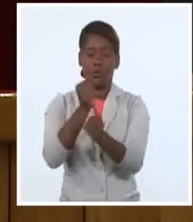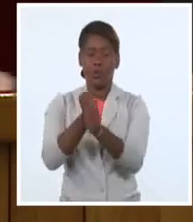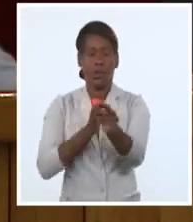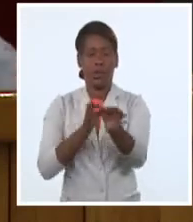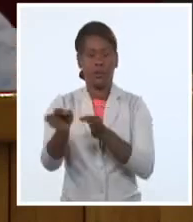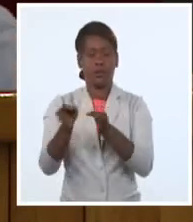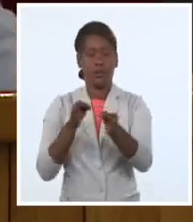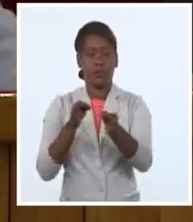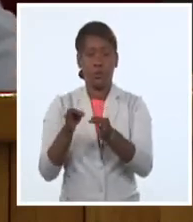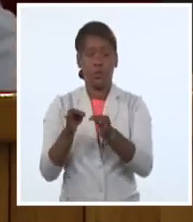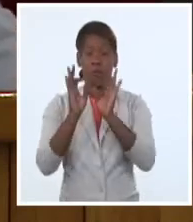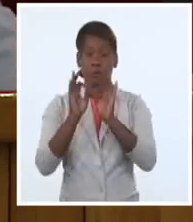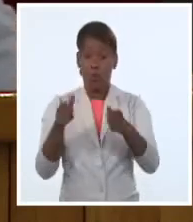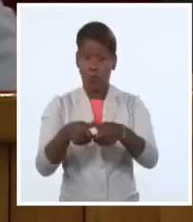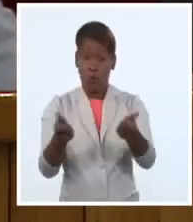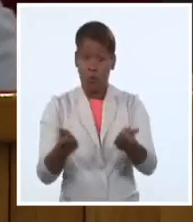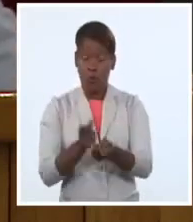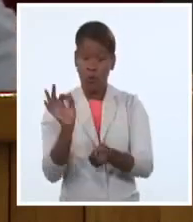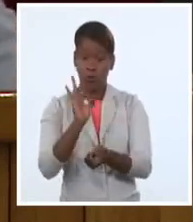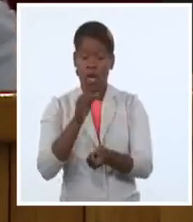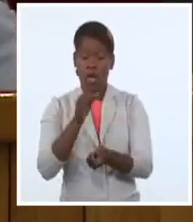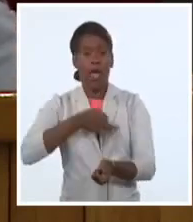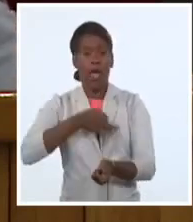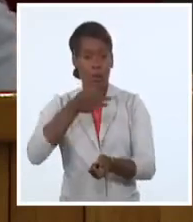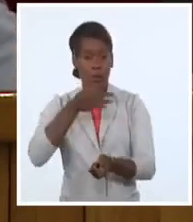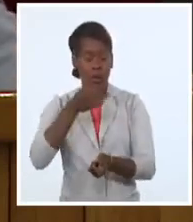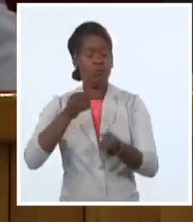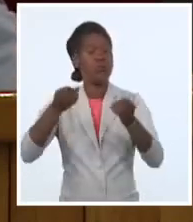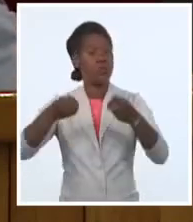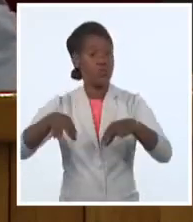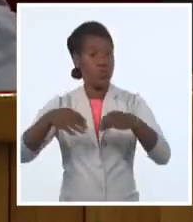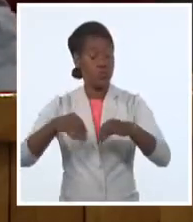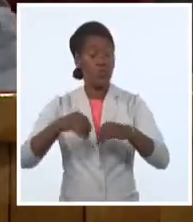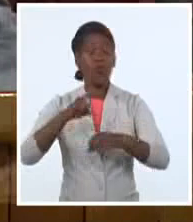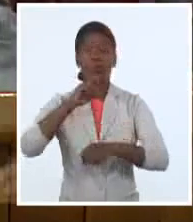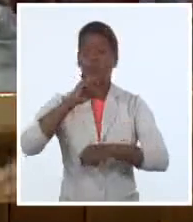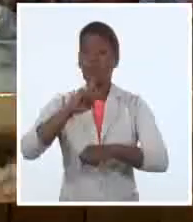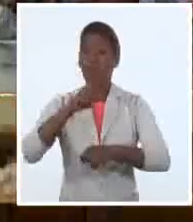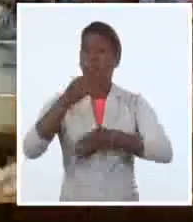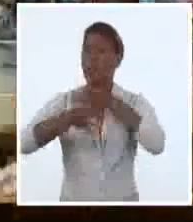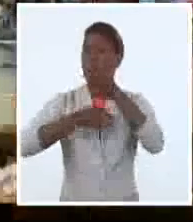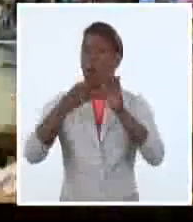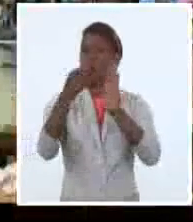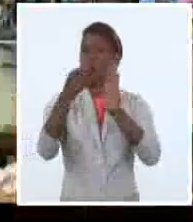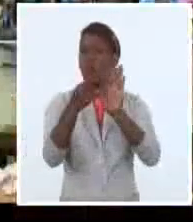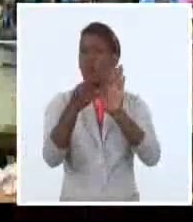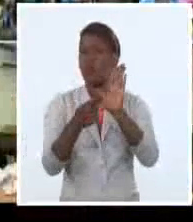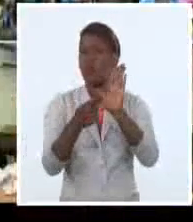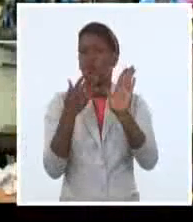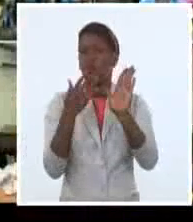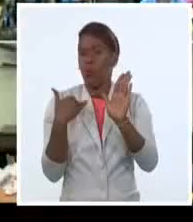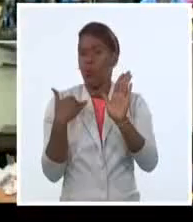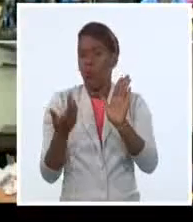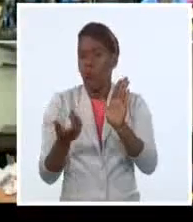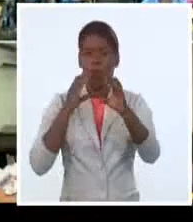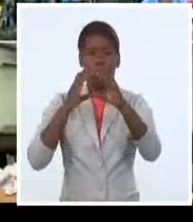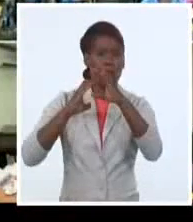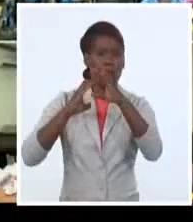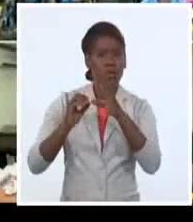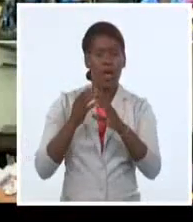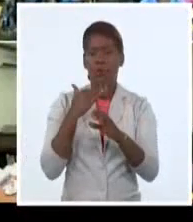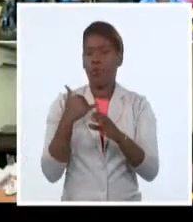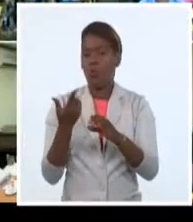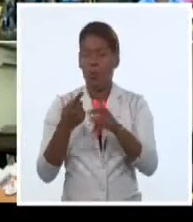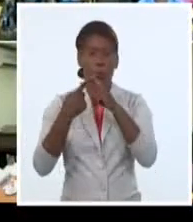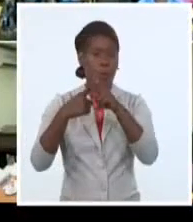abordaron los problemas más desafiantes de nuestra realidad, los vacíos, las fallas en la comunicación, la necesidad de fomentar el